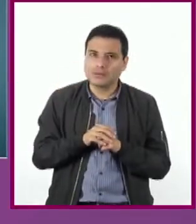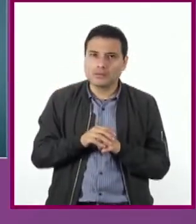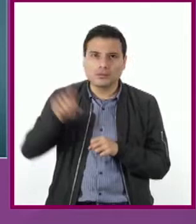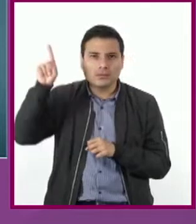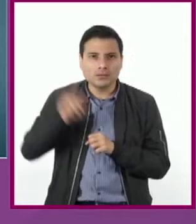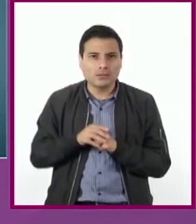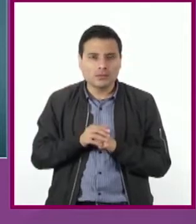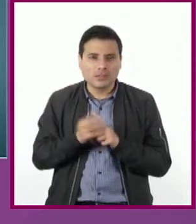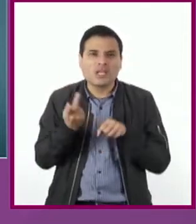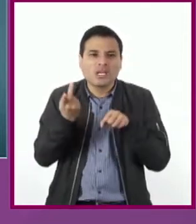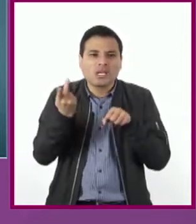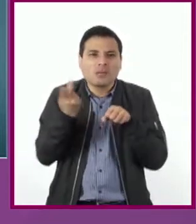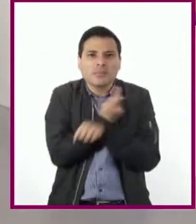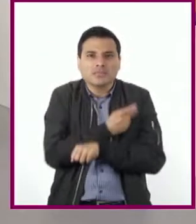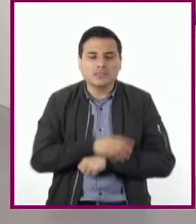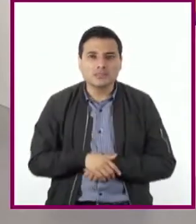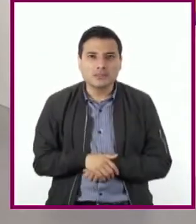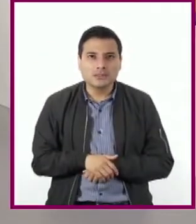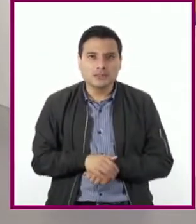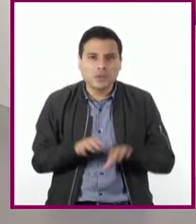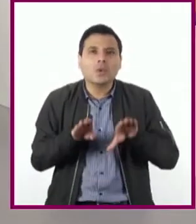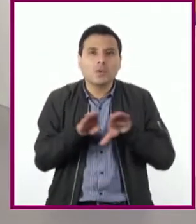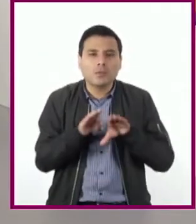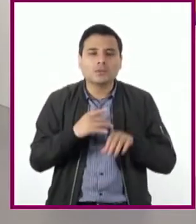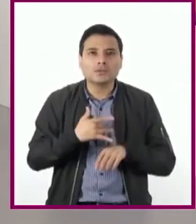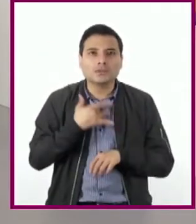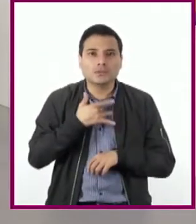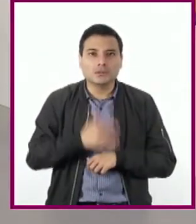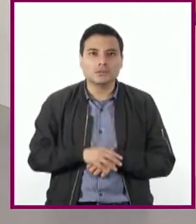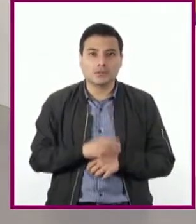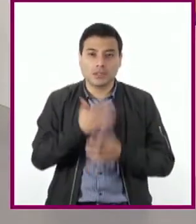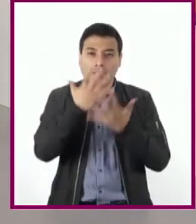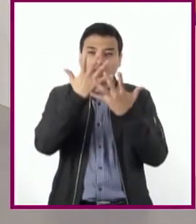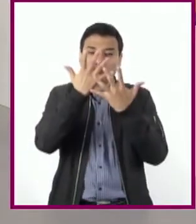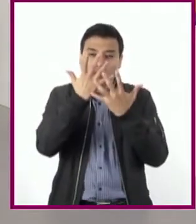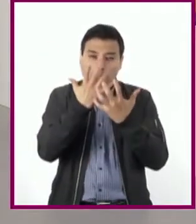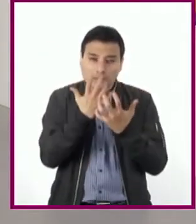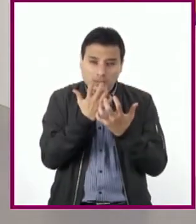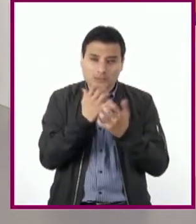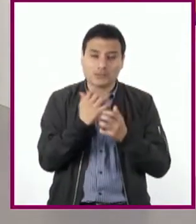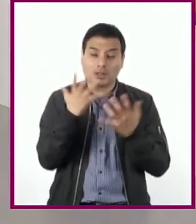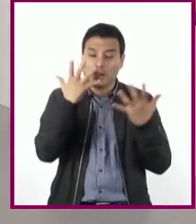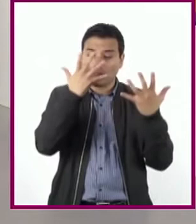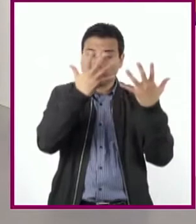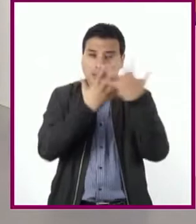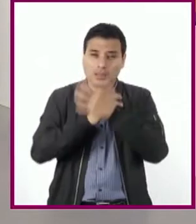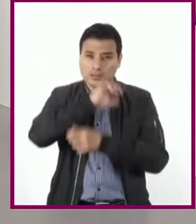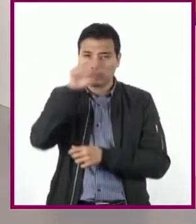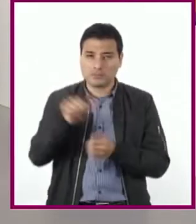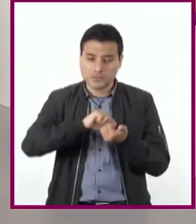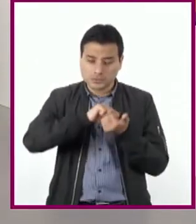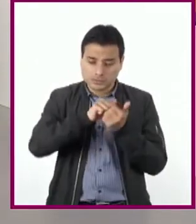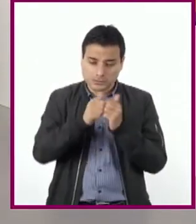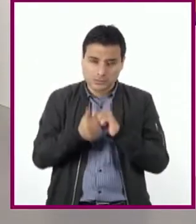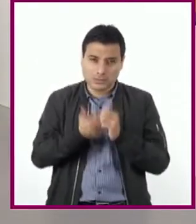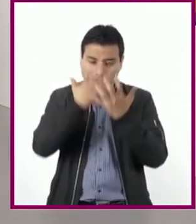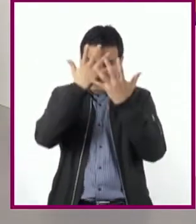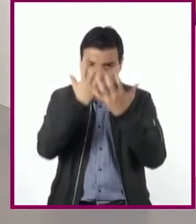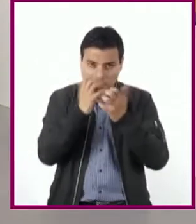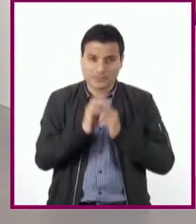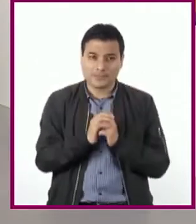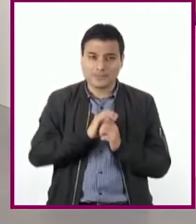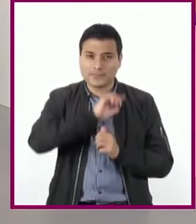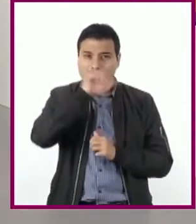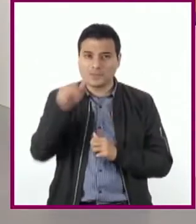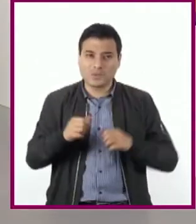de ánimo de Ángela? Se pone triste y va de la confusión a la tristeza. Su cuerpo se